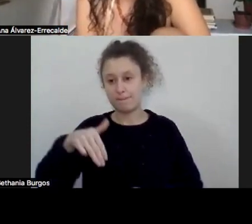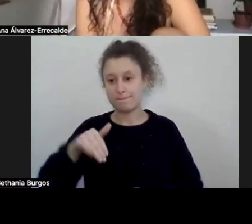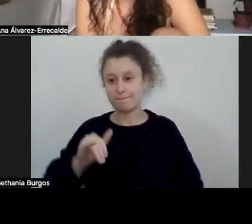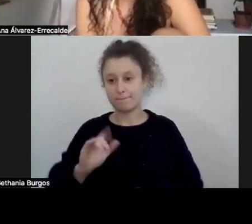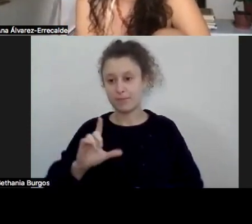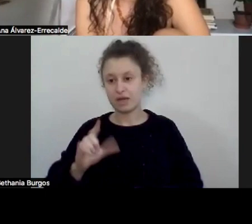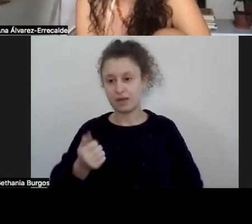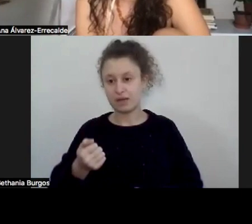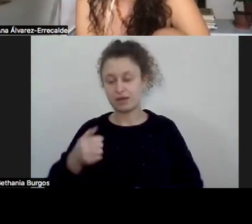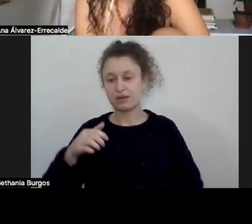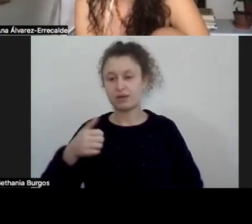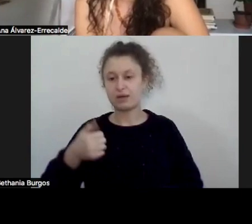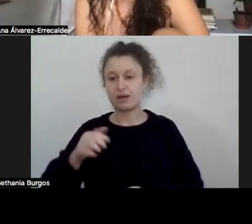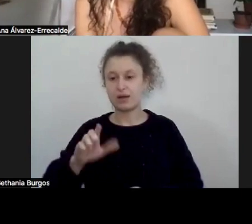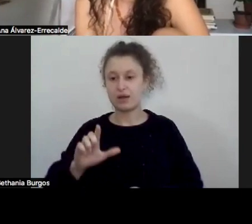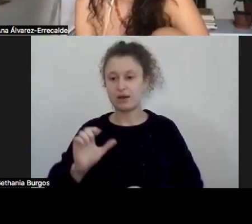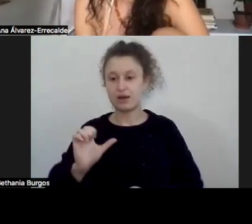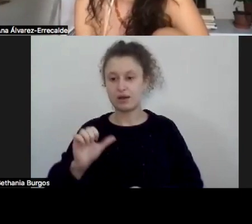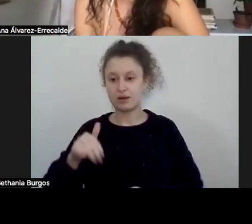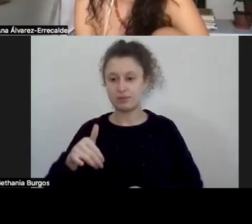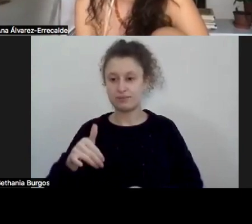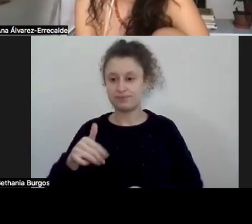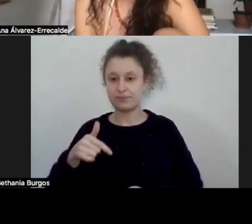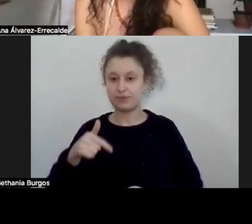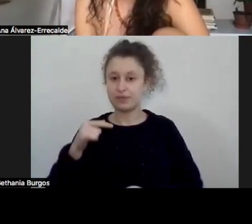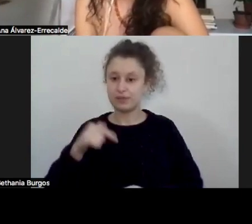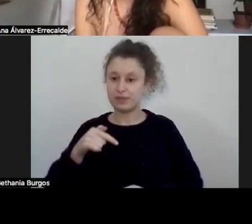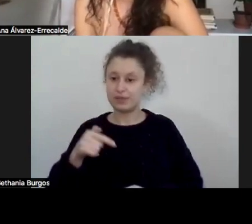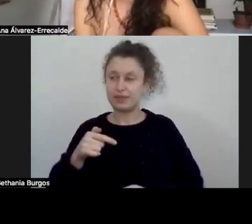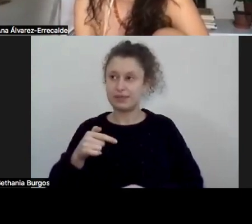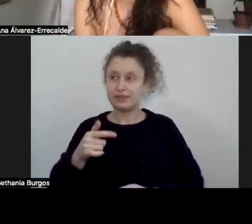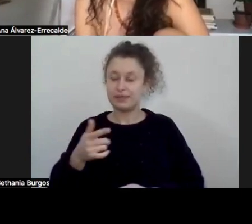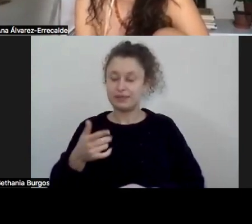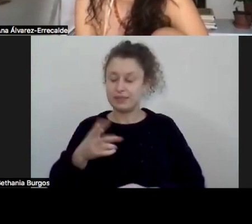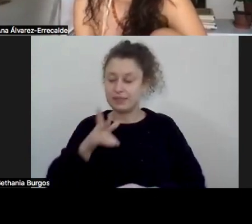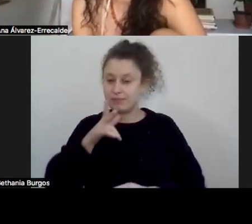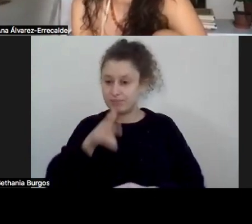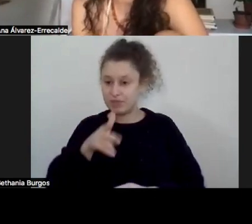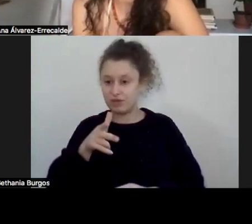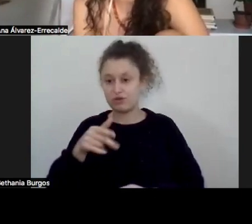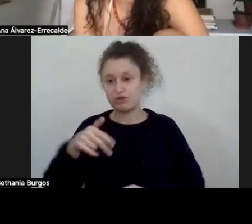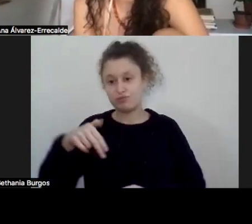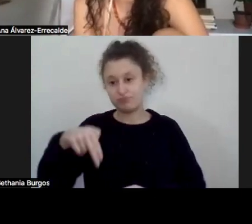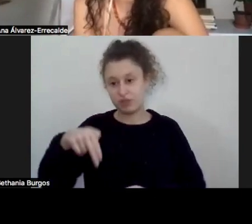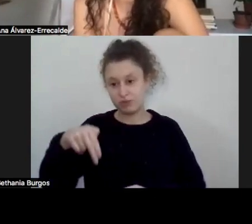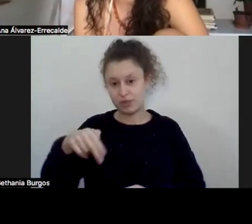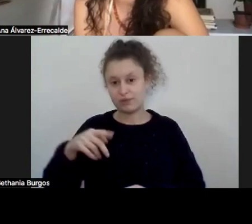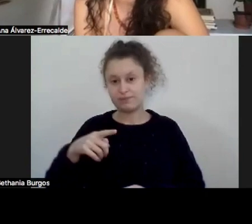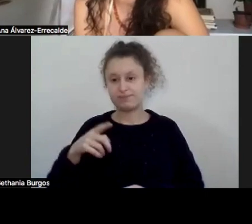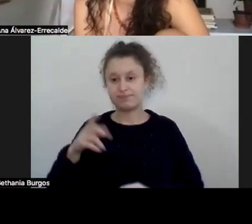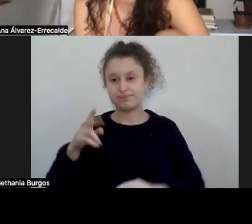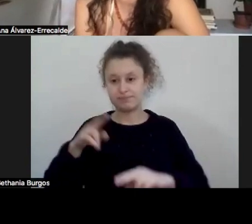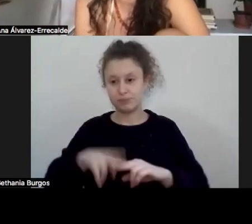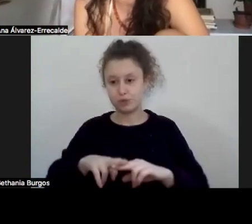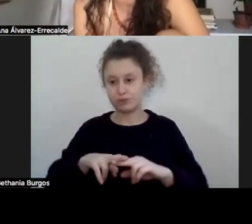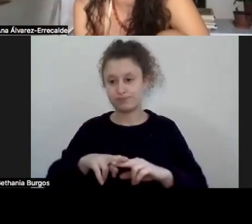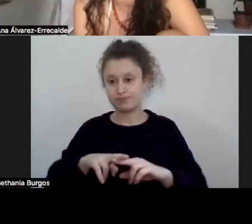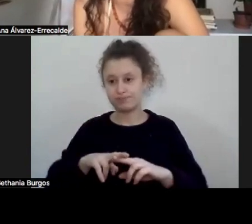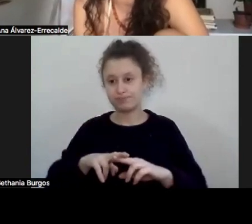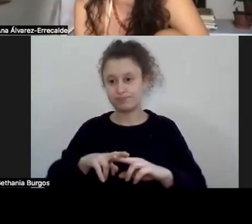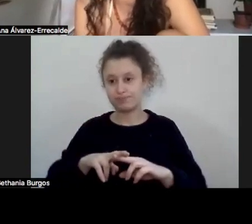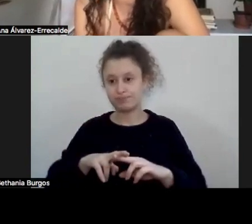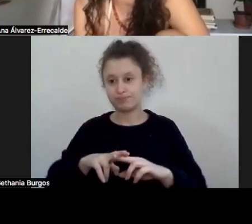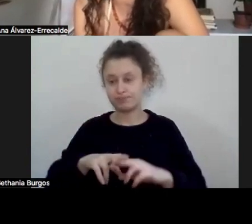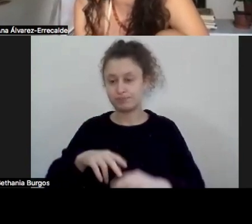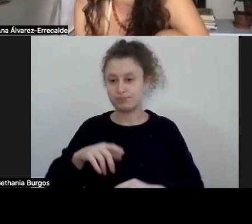cuando estaba en medio del trabajo de este libro, falleció en julio del 2020, durante